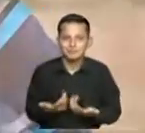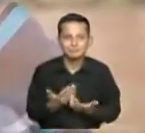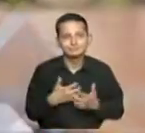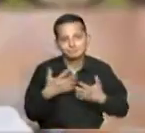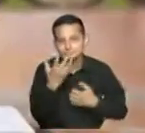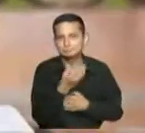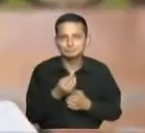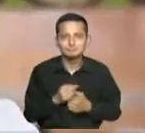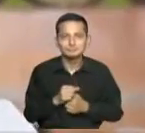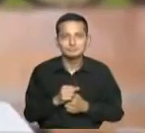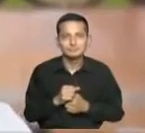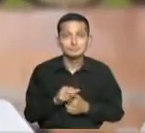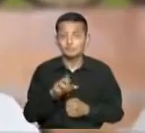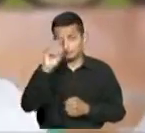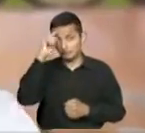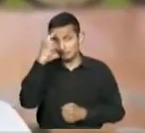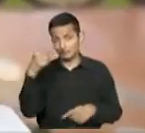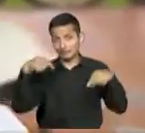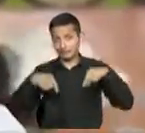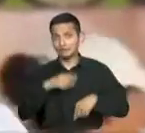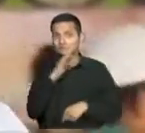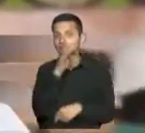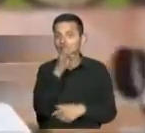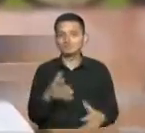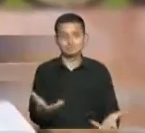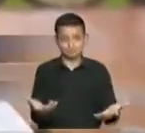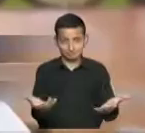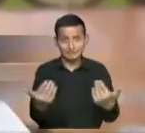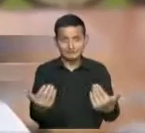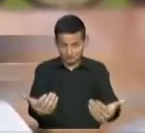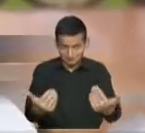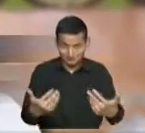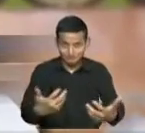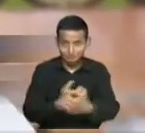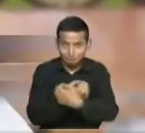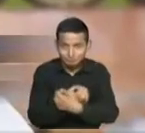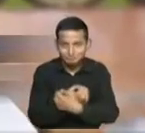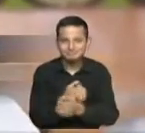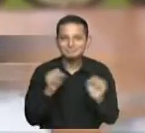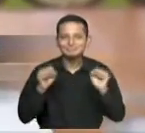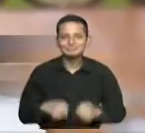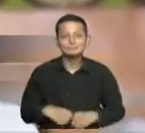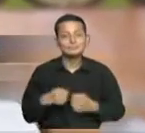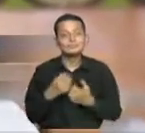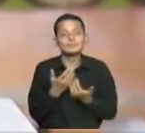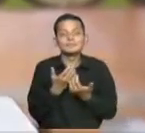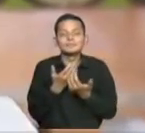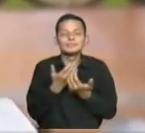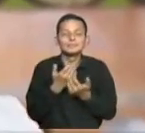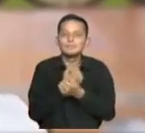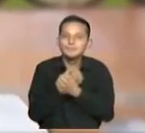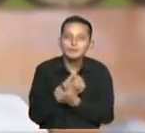bonito. No se olviden que nosotros estamos acá como siempre con los brazos abiertos, esperándole para así brindarle ese calor,